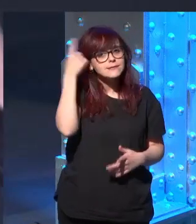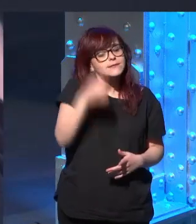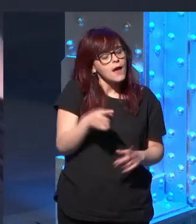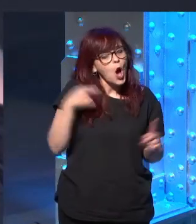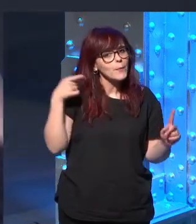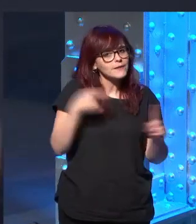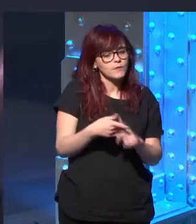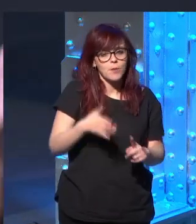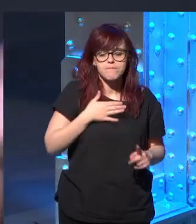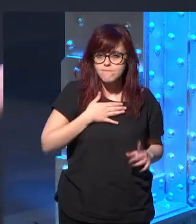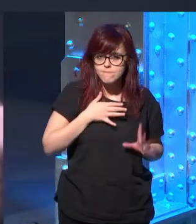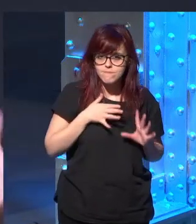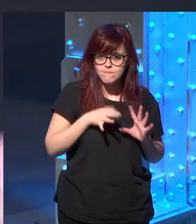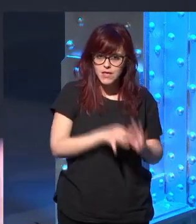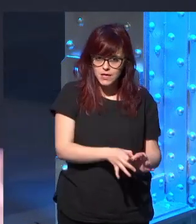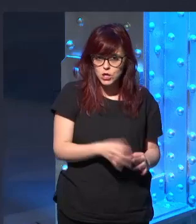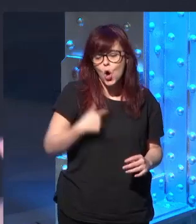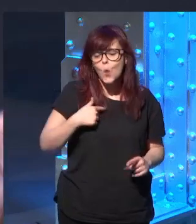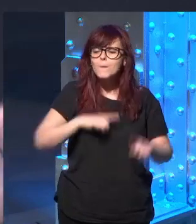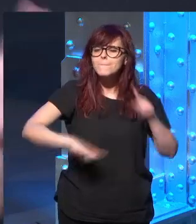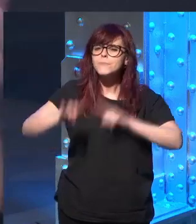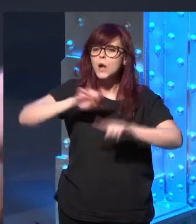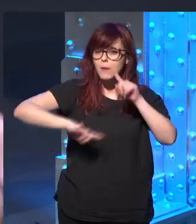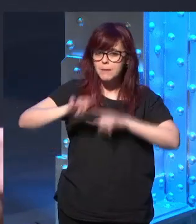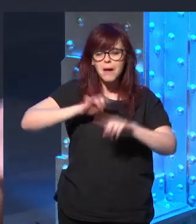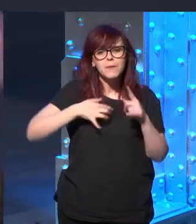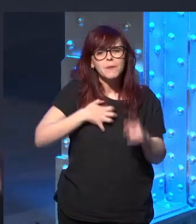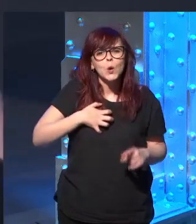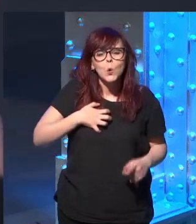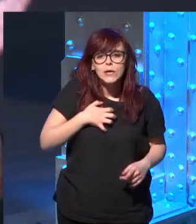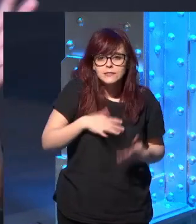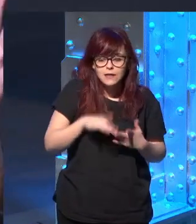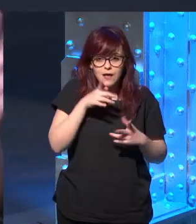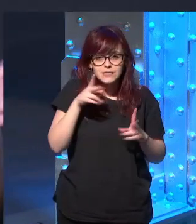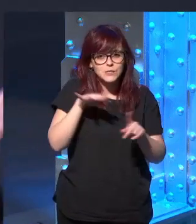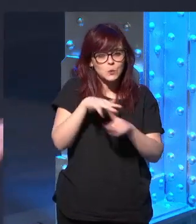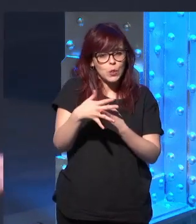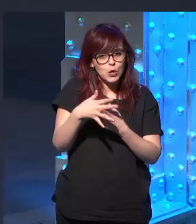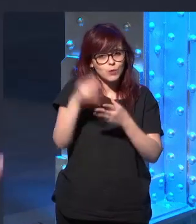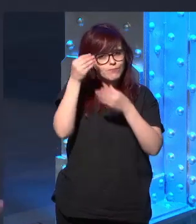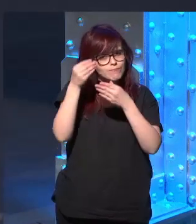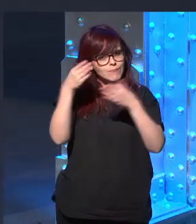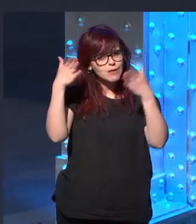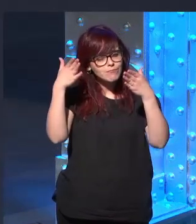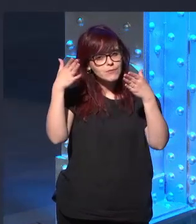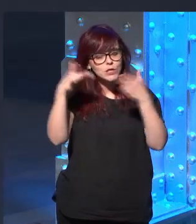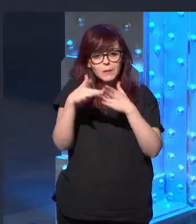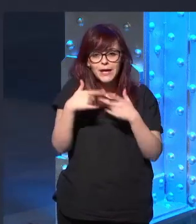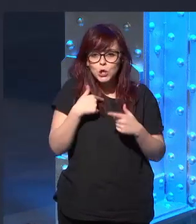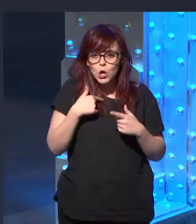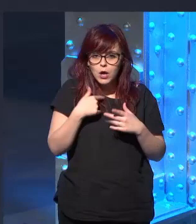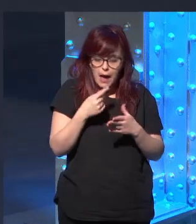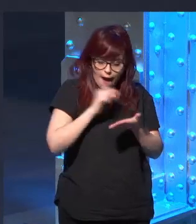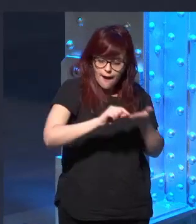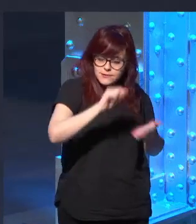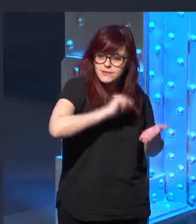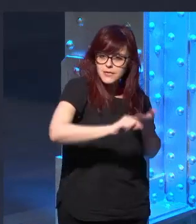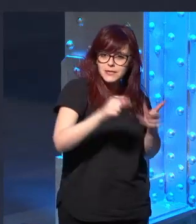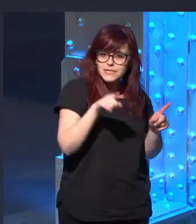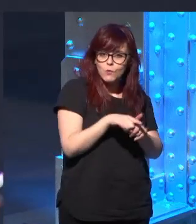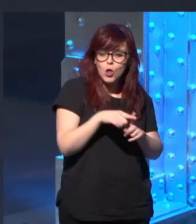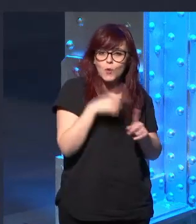para... Yo tengo un problema, que me cuesta mucho abstraer. Entonces, para mí escribir es hacer como